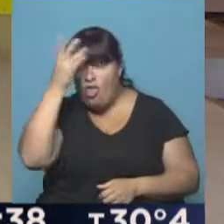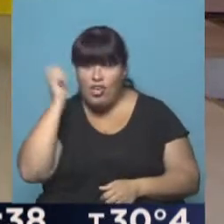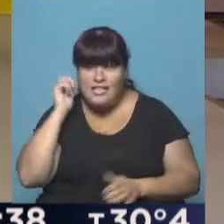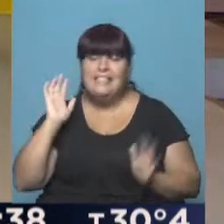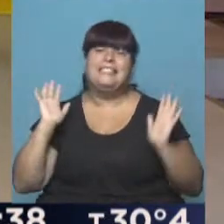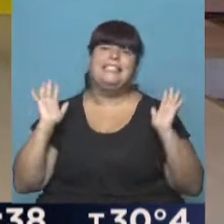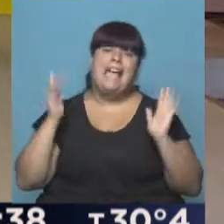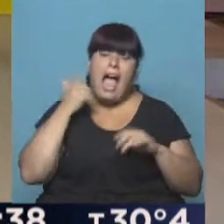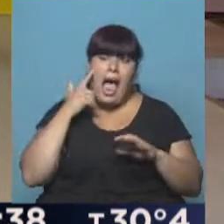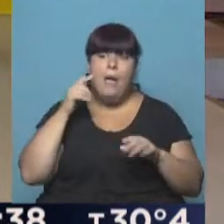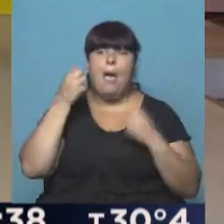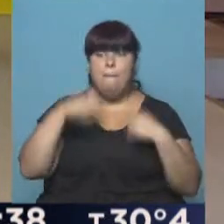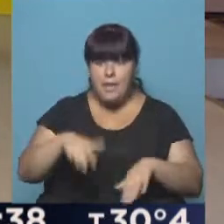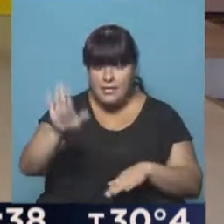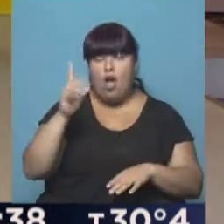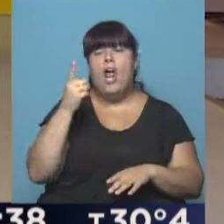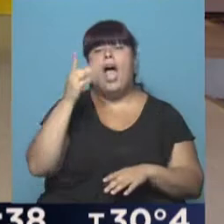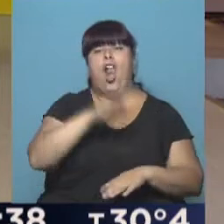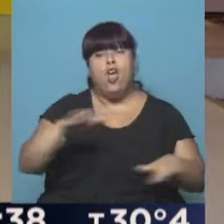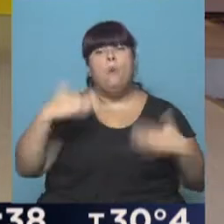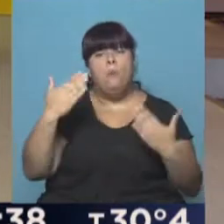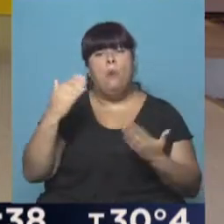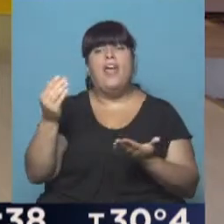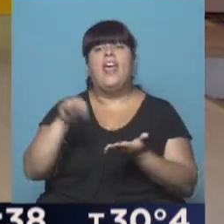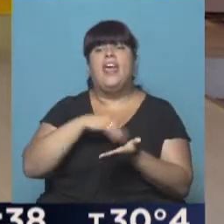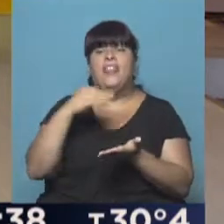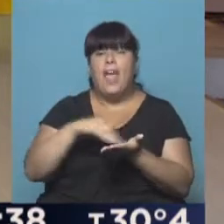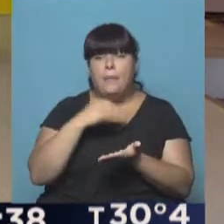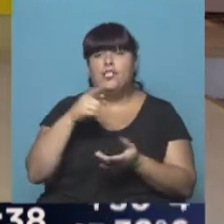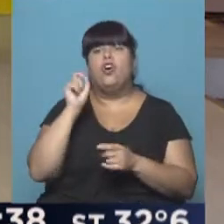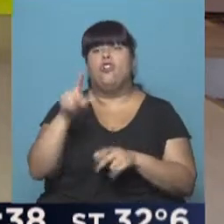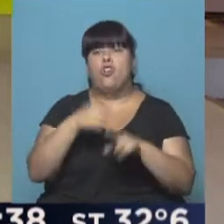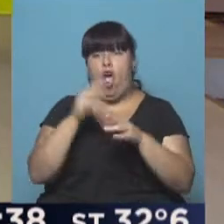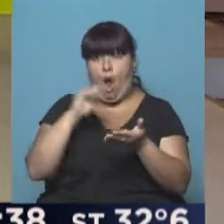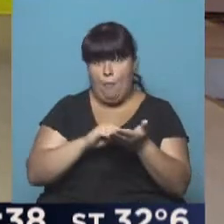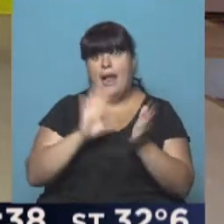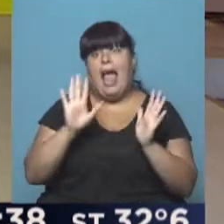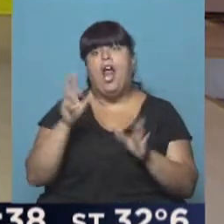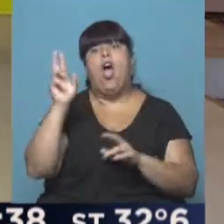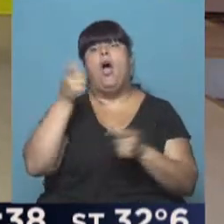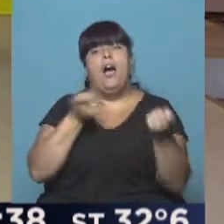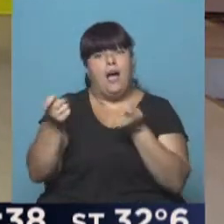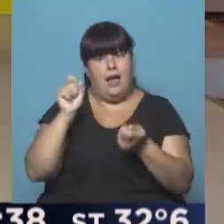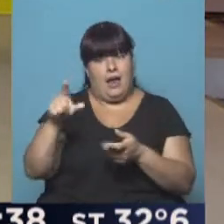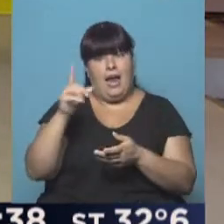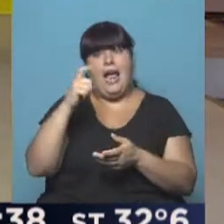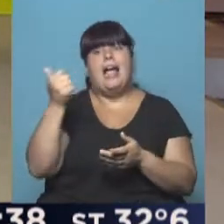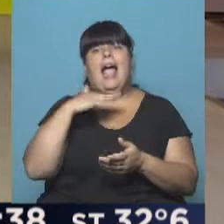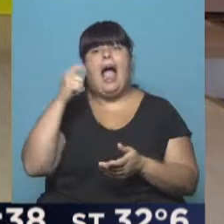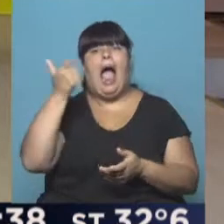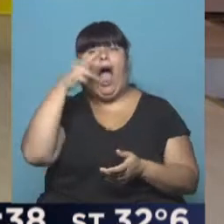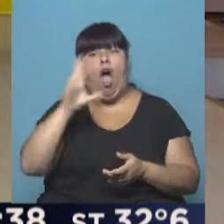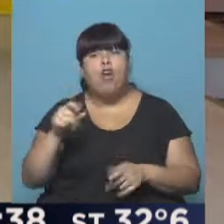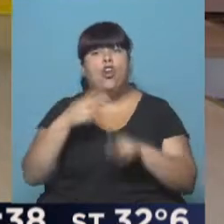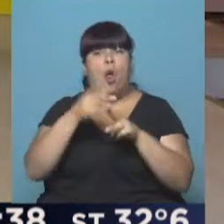y veremos porque a partir de ahora los chicos pueden tener tarjetas de crédito a su nombre por supuesto con la operatoria de caja de ahorros